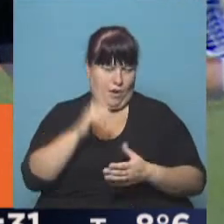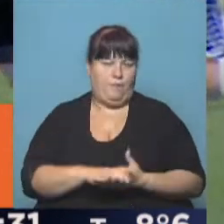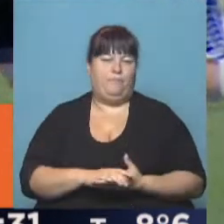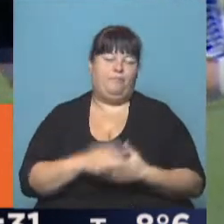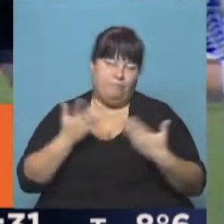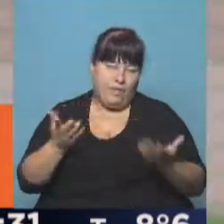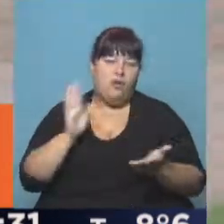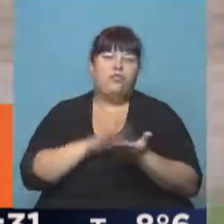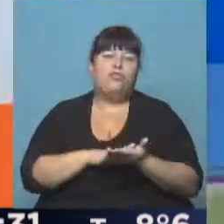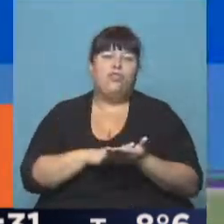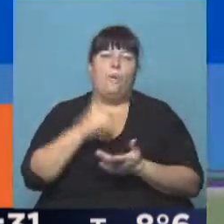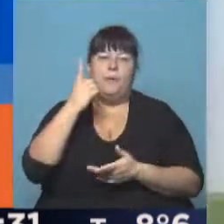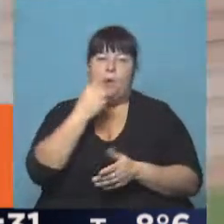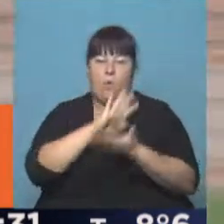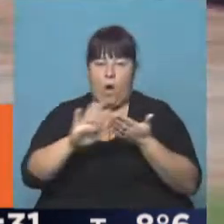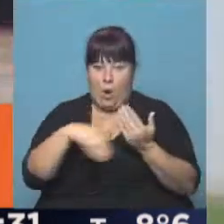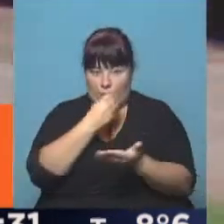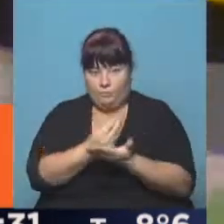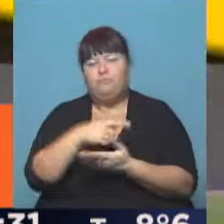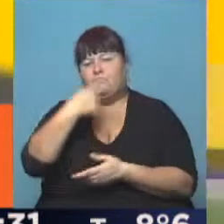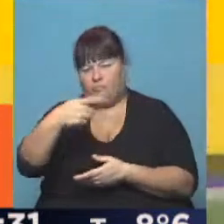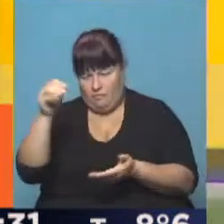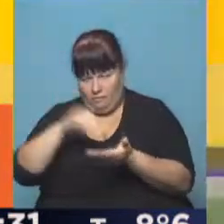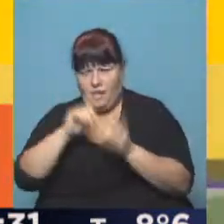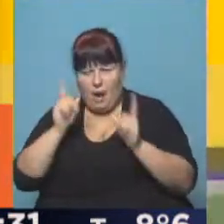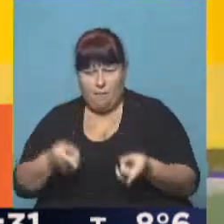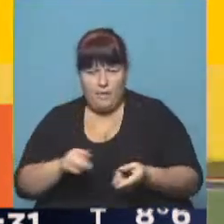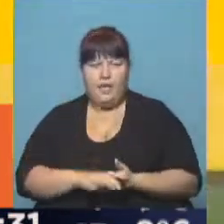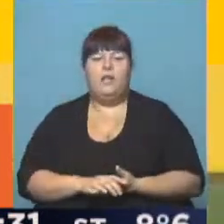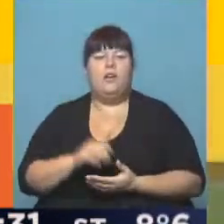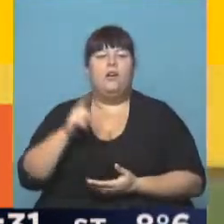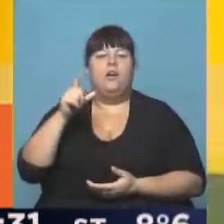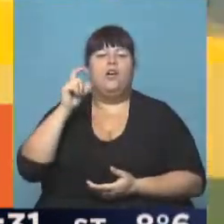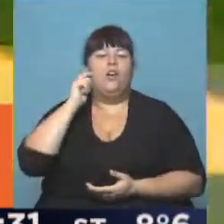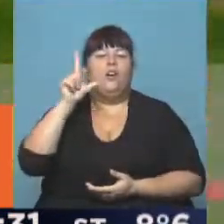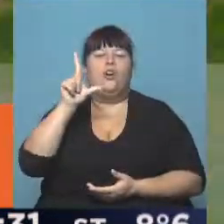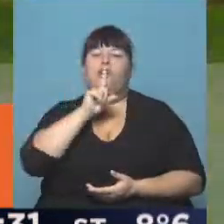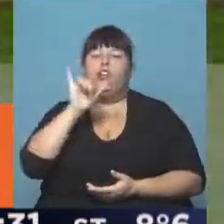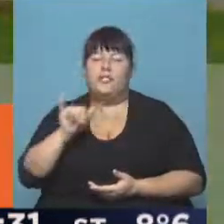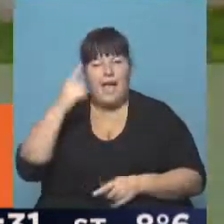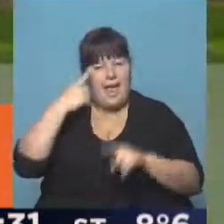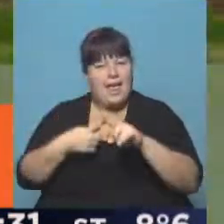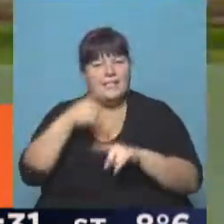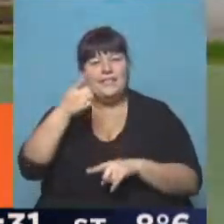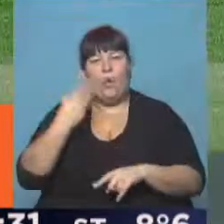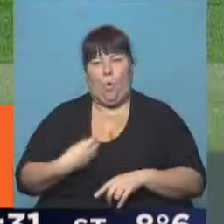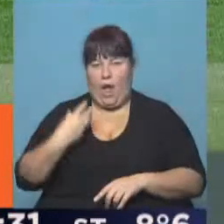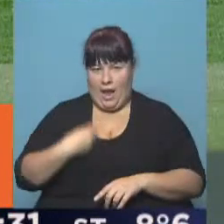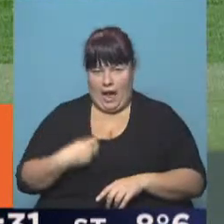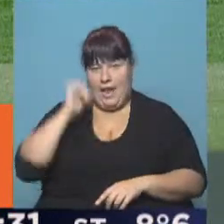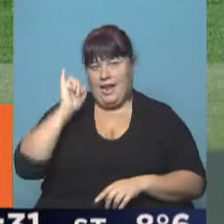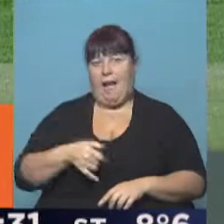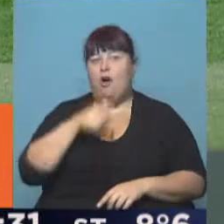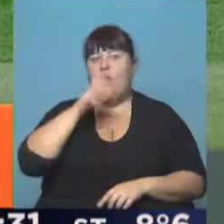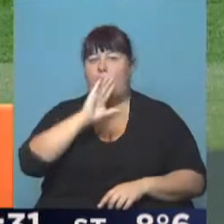que obviamente tiene que ver con el primer refuerzo, aunque llegarán más seguramente, tiene que ver con Paolo Golds, el ex hombre de Huracán, campeón de la